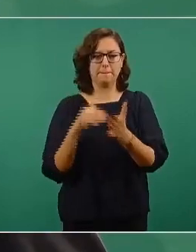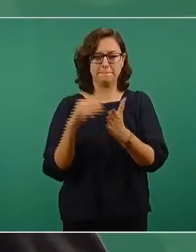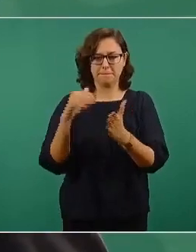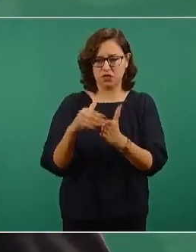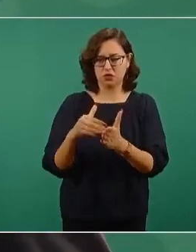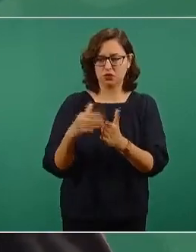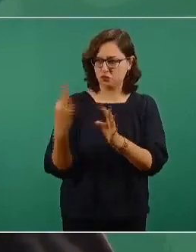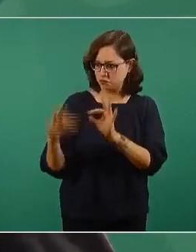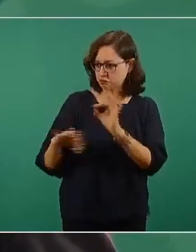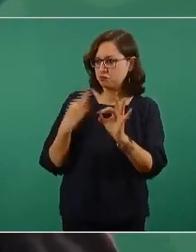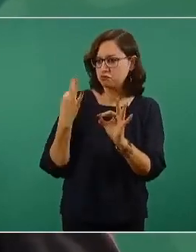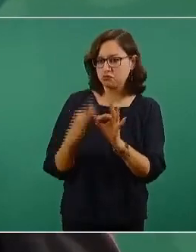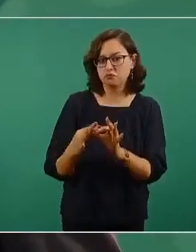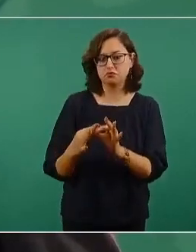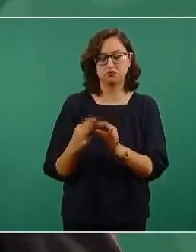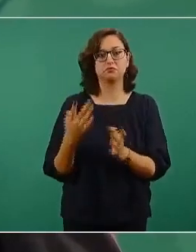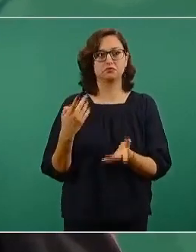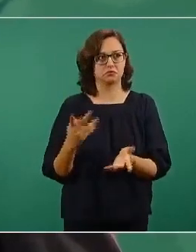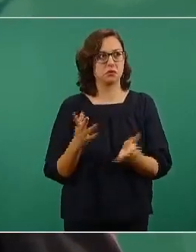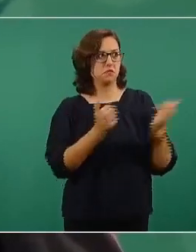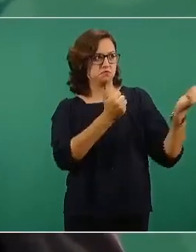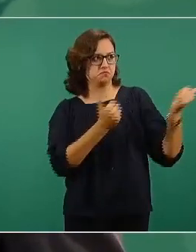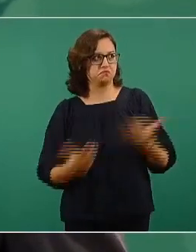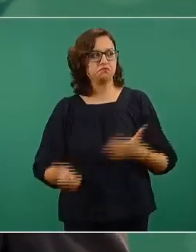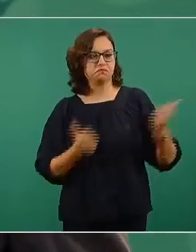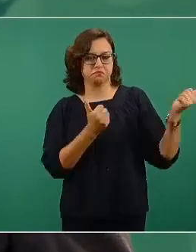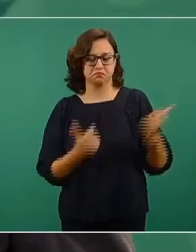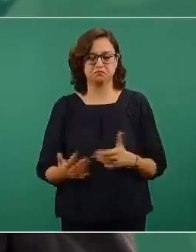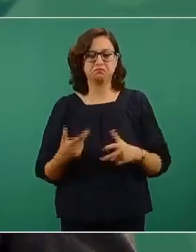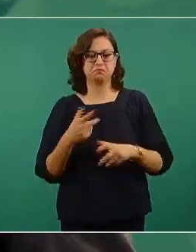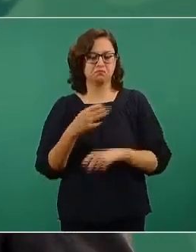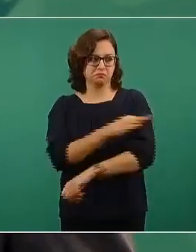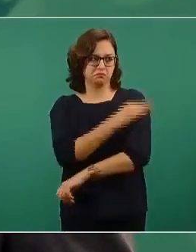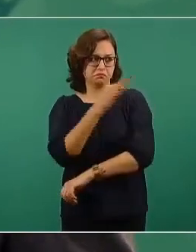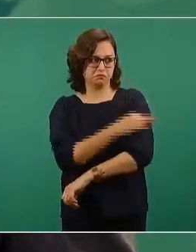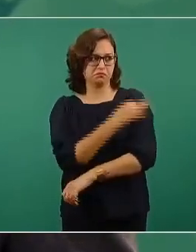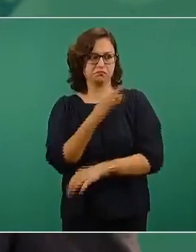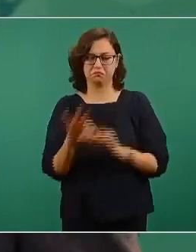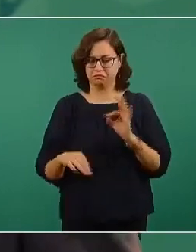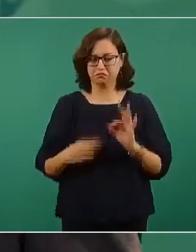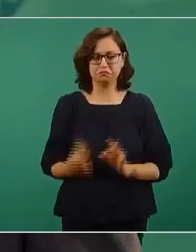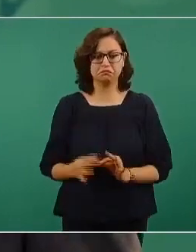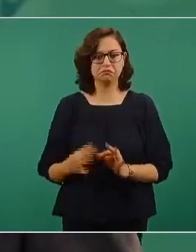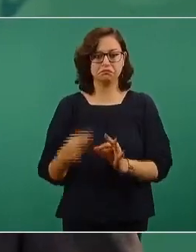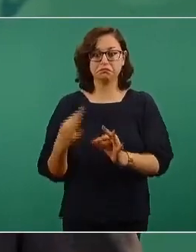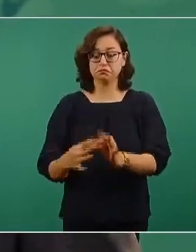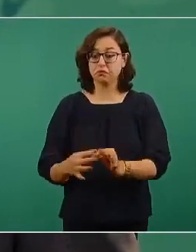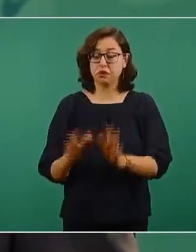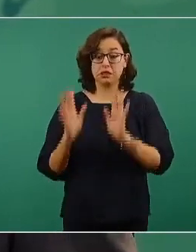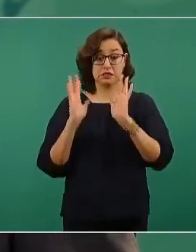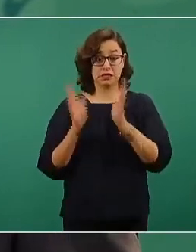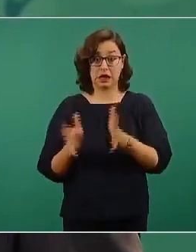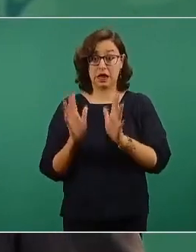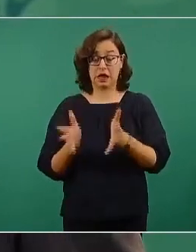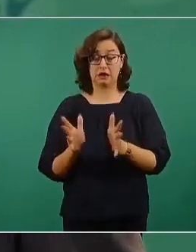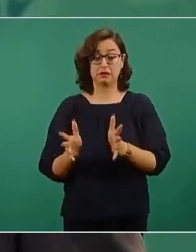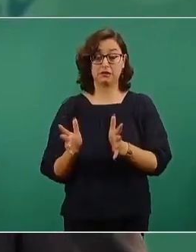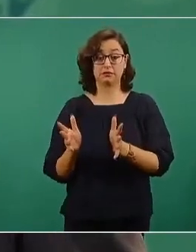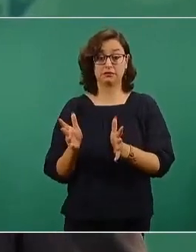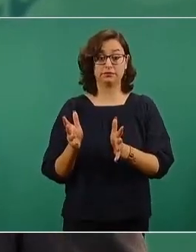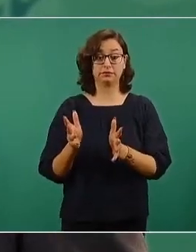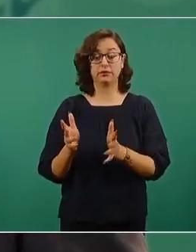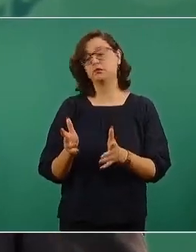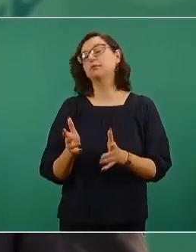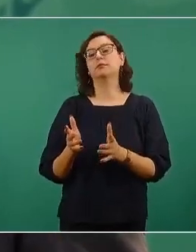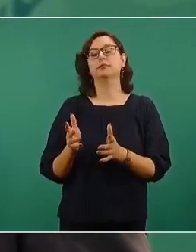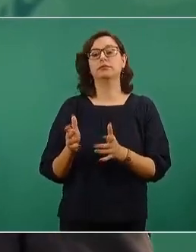vamos a tener vacunas suficientes. Terminando con este